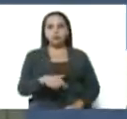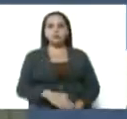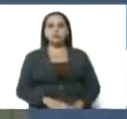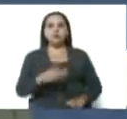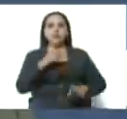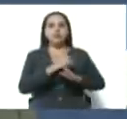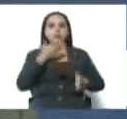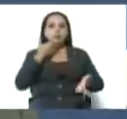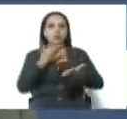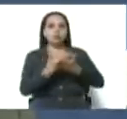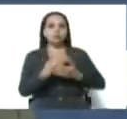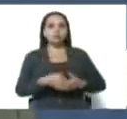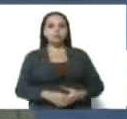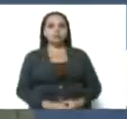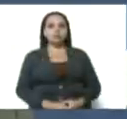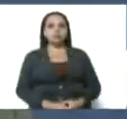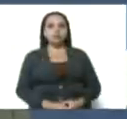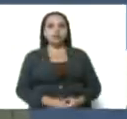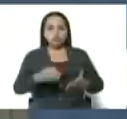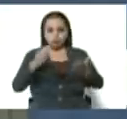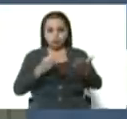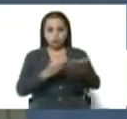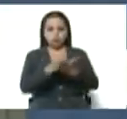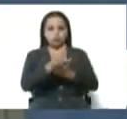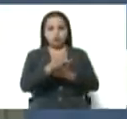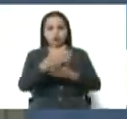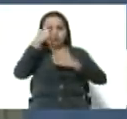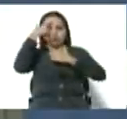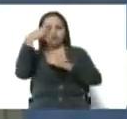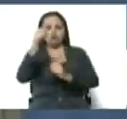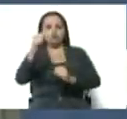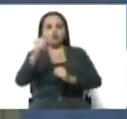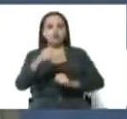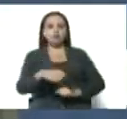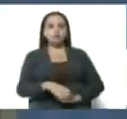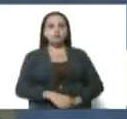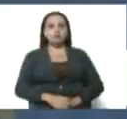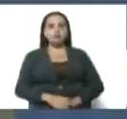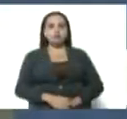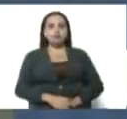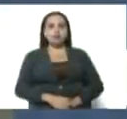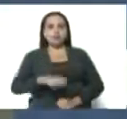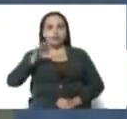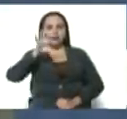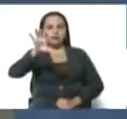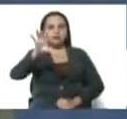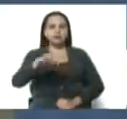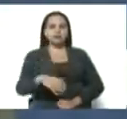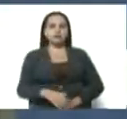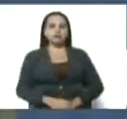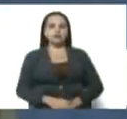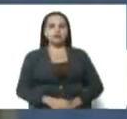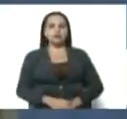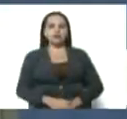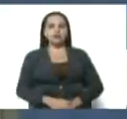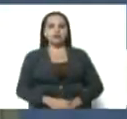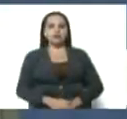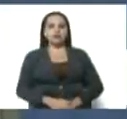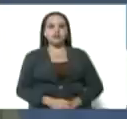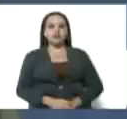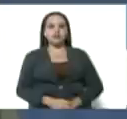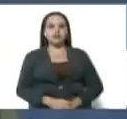agradecerle su lealtad su profesionalismo su patriotismo a tres